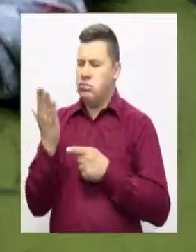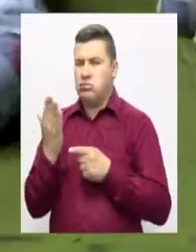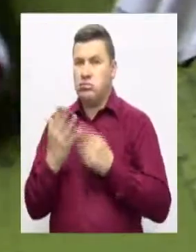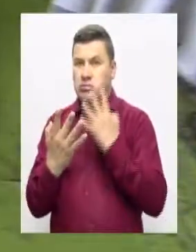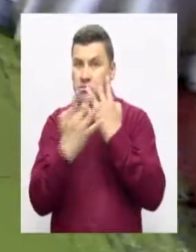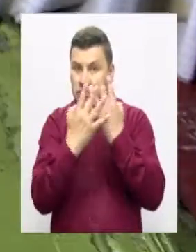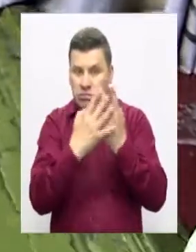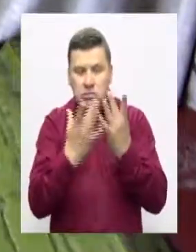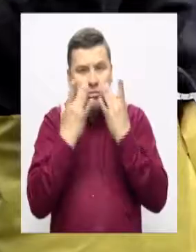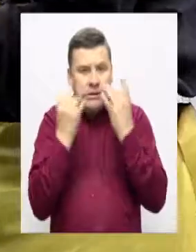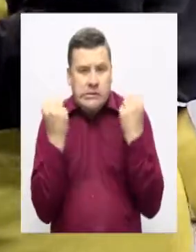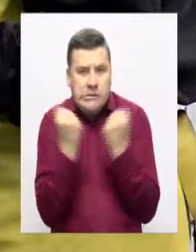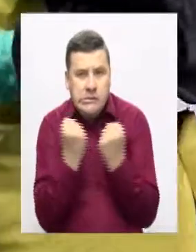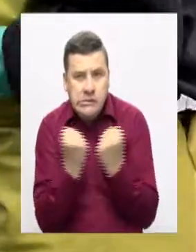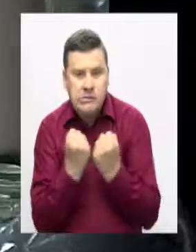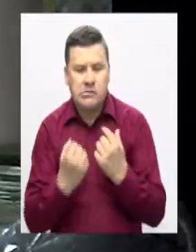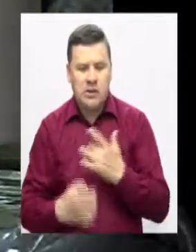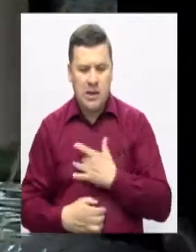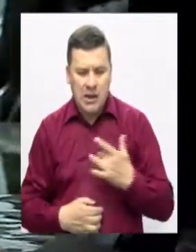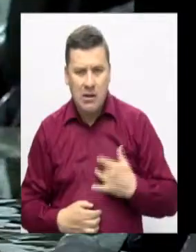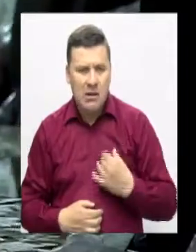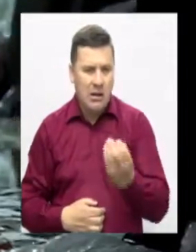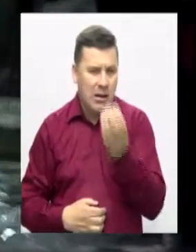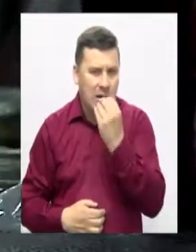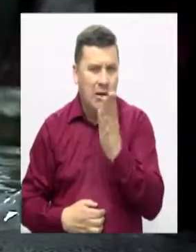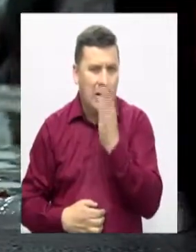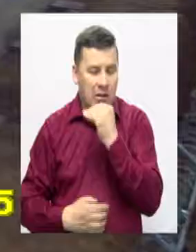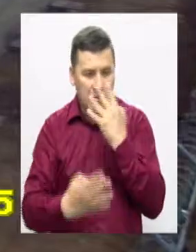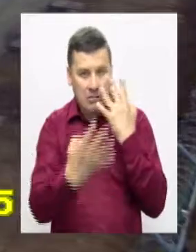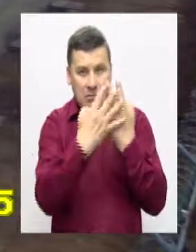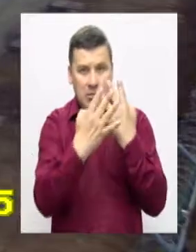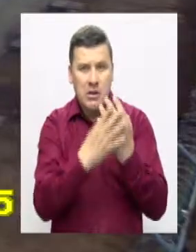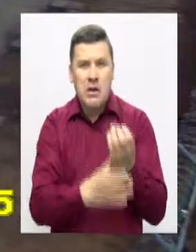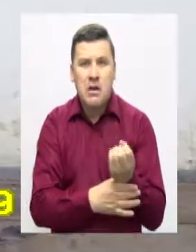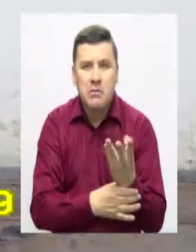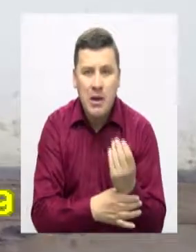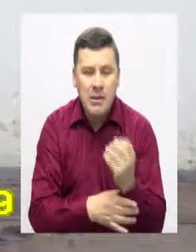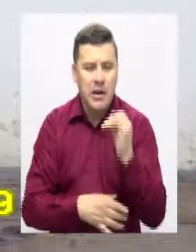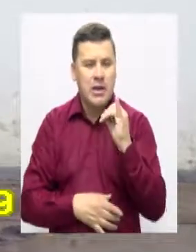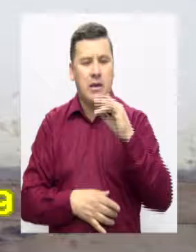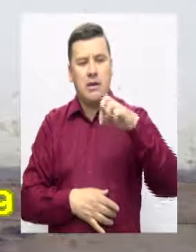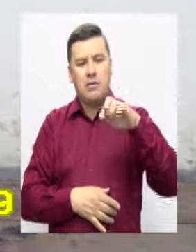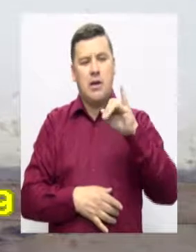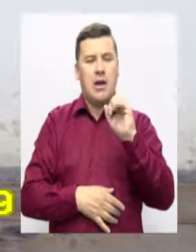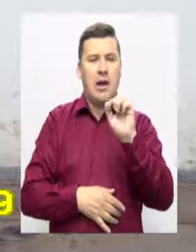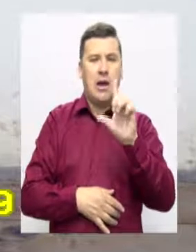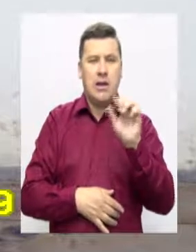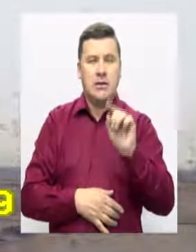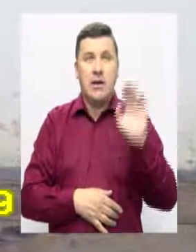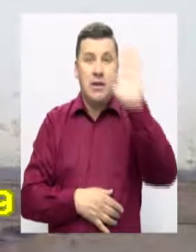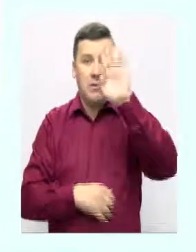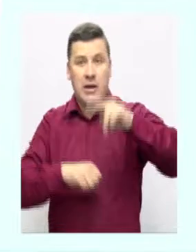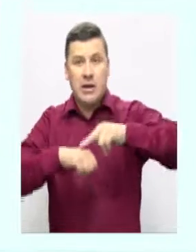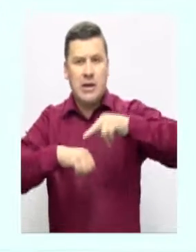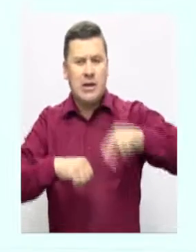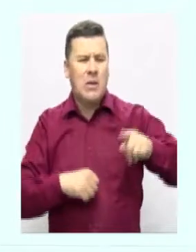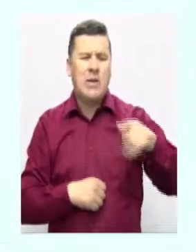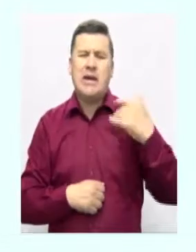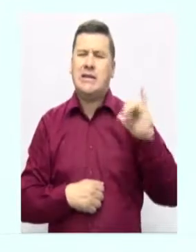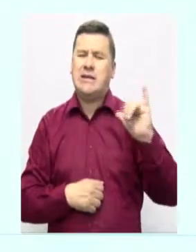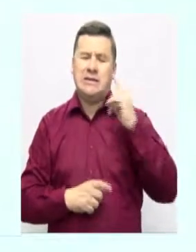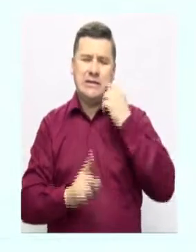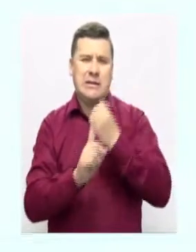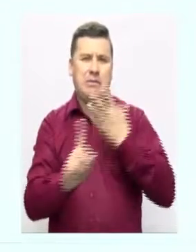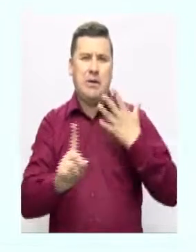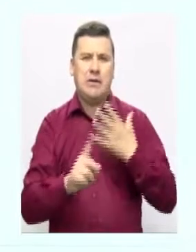las condiciones de hacinamiento, sanidad y alimentación en las cárceles de Pasto e Ipiales, en el departamento de Nariño, son de alto